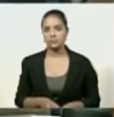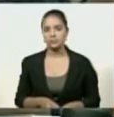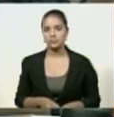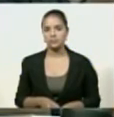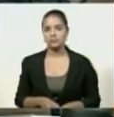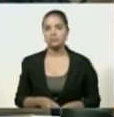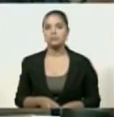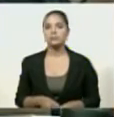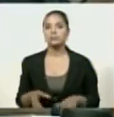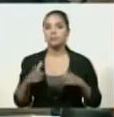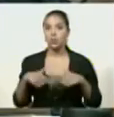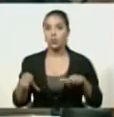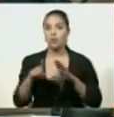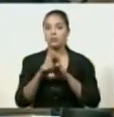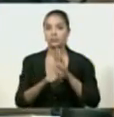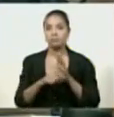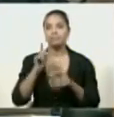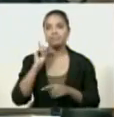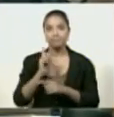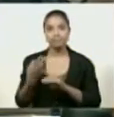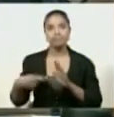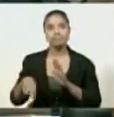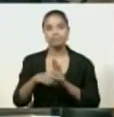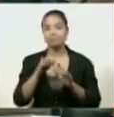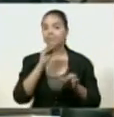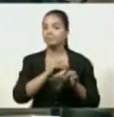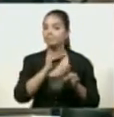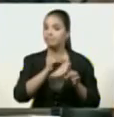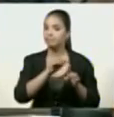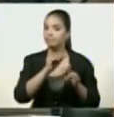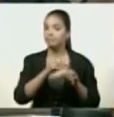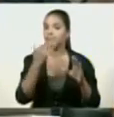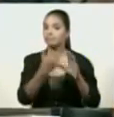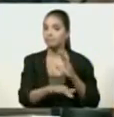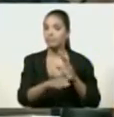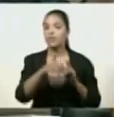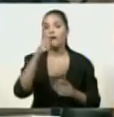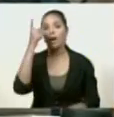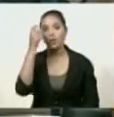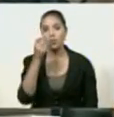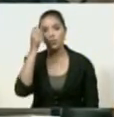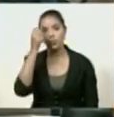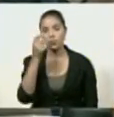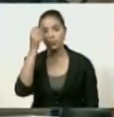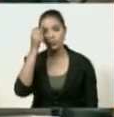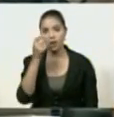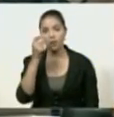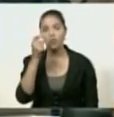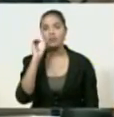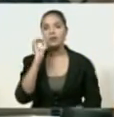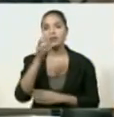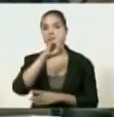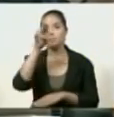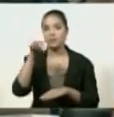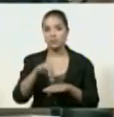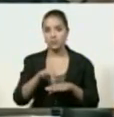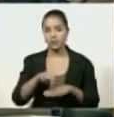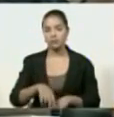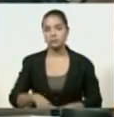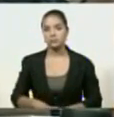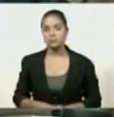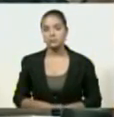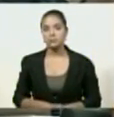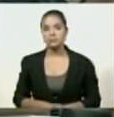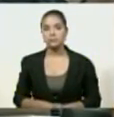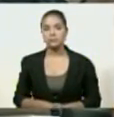Constitucional debe reiterar la advertencia dirigida a los diputados y diputadas de la Asamblea Nacional,